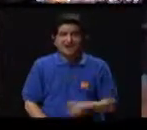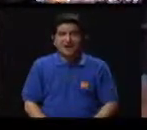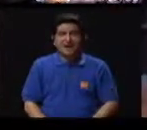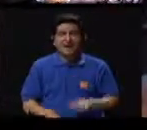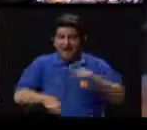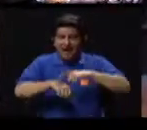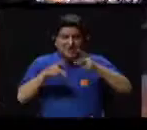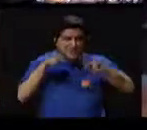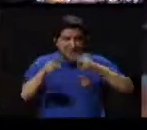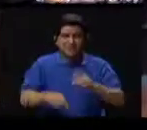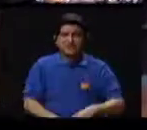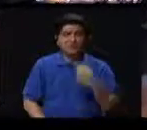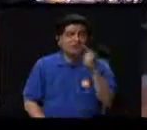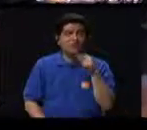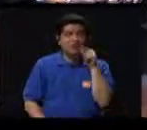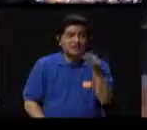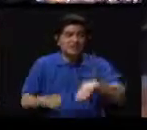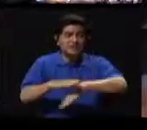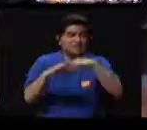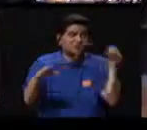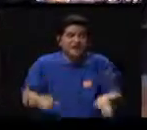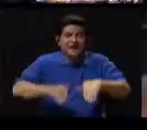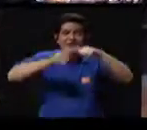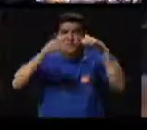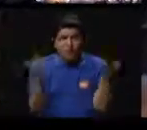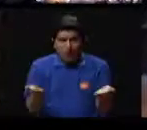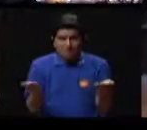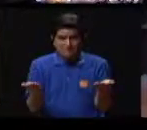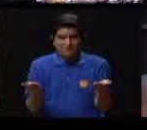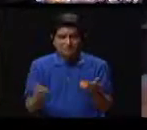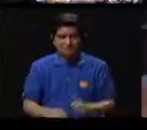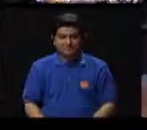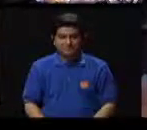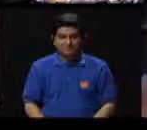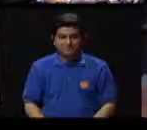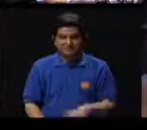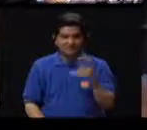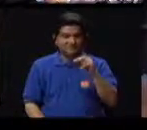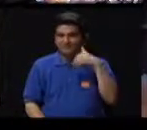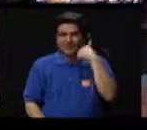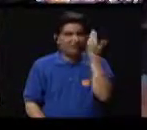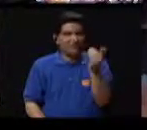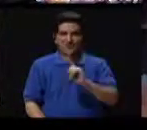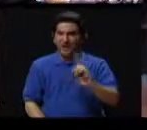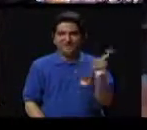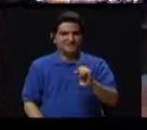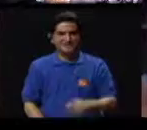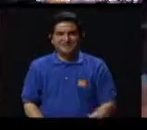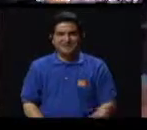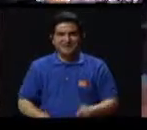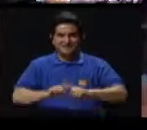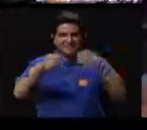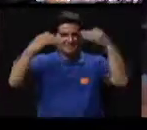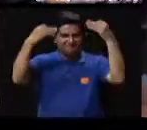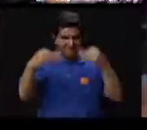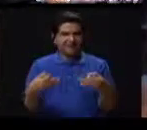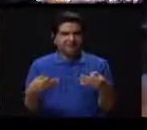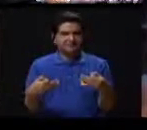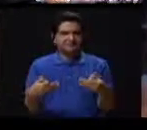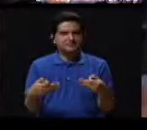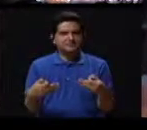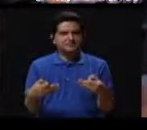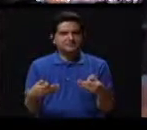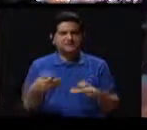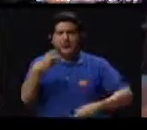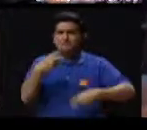se enamora de unas tomas y dice uno, ¿cómo la dejo esto afuera? En realidad no fue nada fácil. O sea, muchas de las decisiones eran,